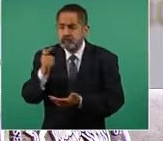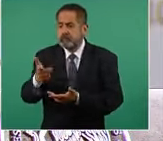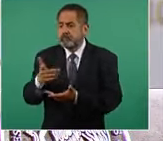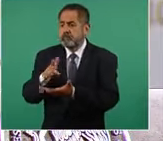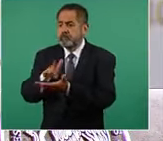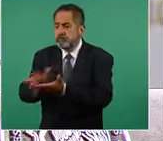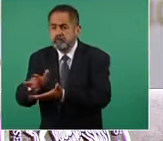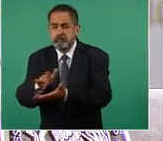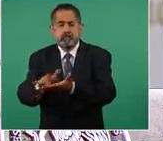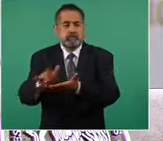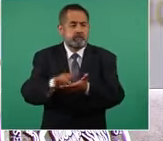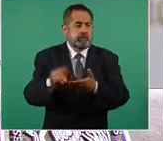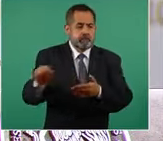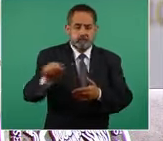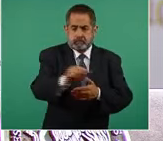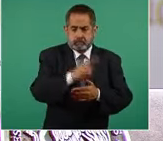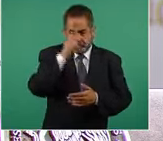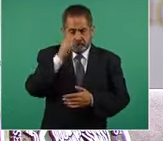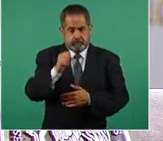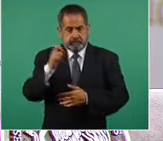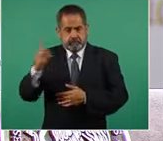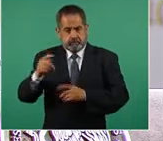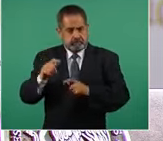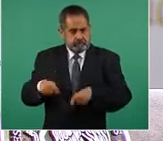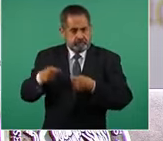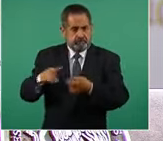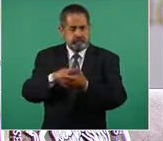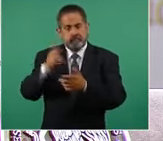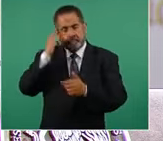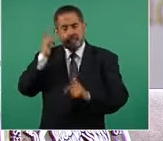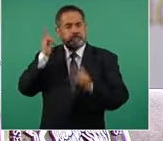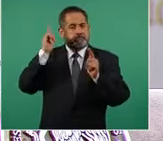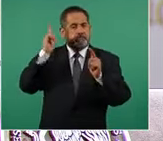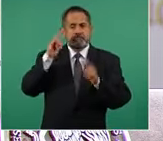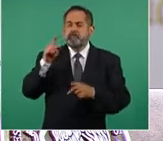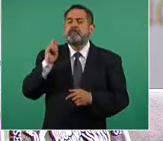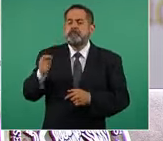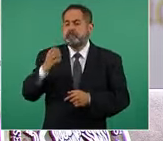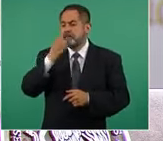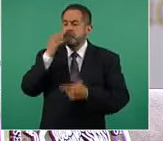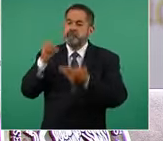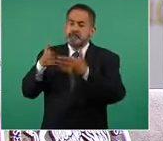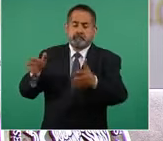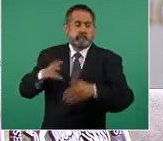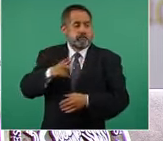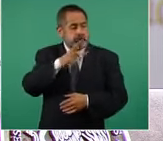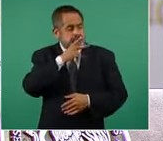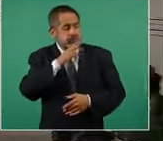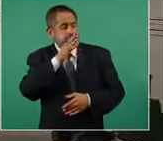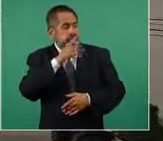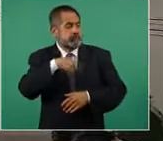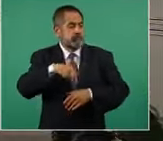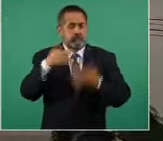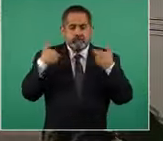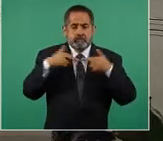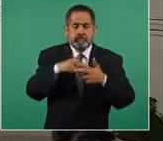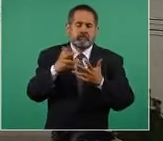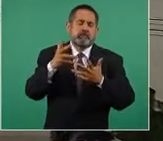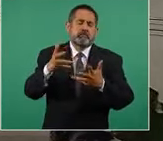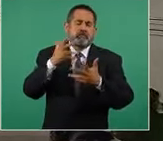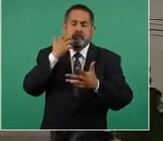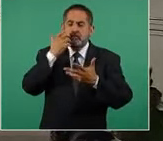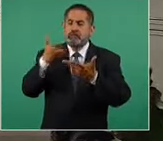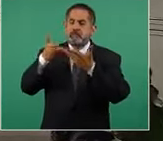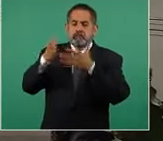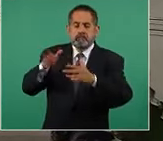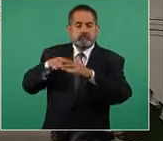apoyar precisamente para poder lograr eso que tanto anhelamos, tanto padres de familia, maestros y sobre todo